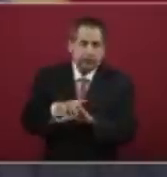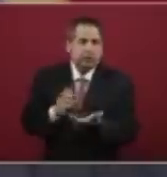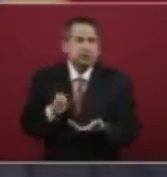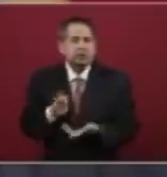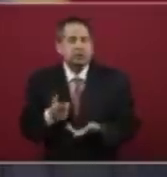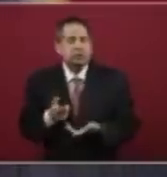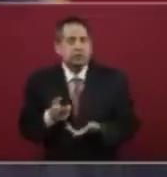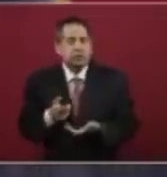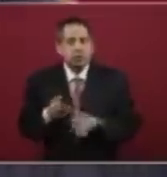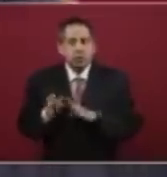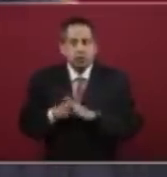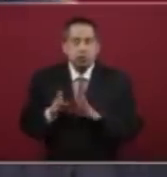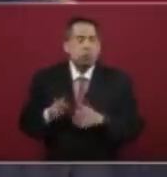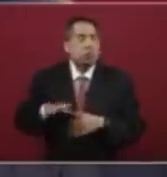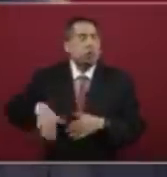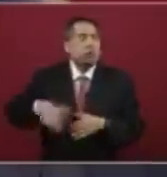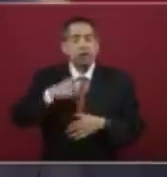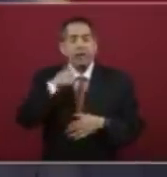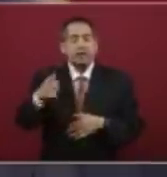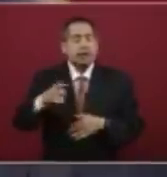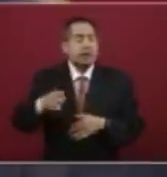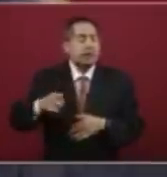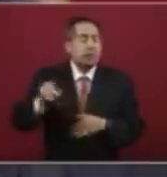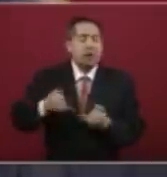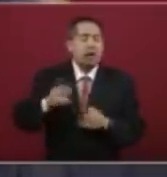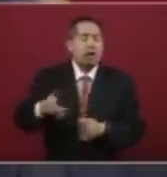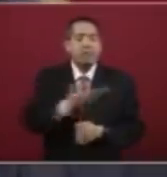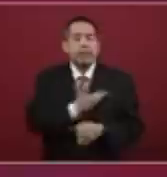Es lo que decía el presidente Juárez,